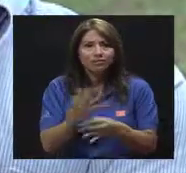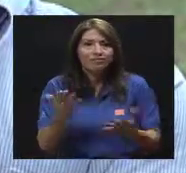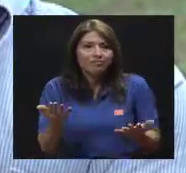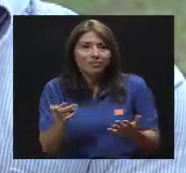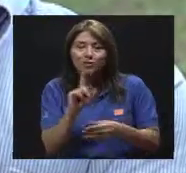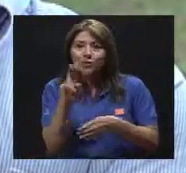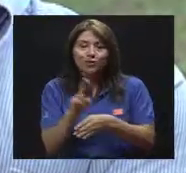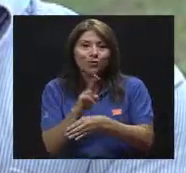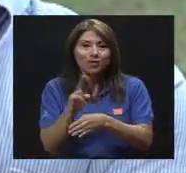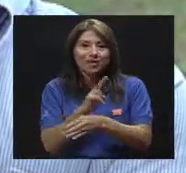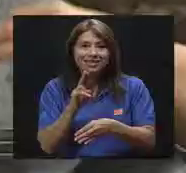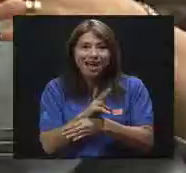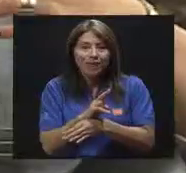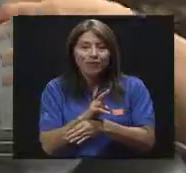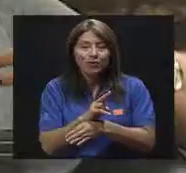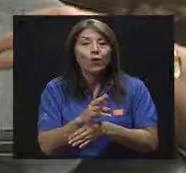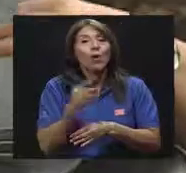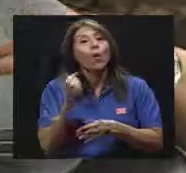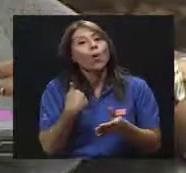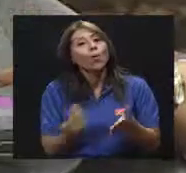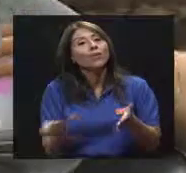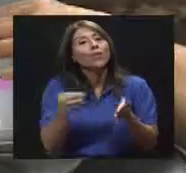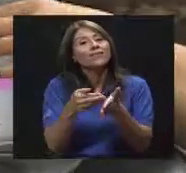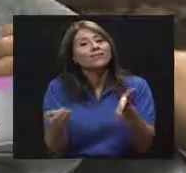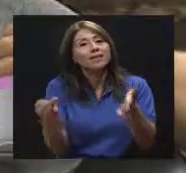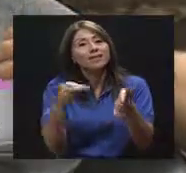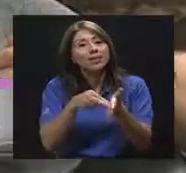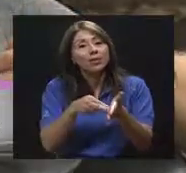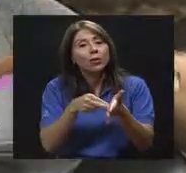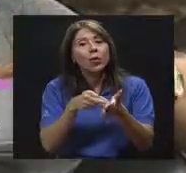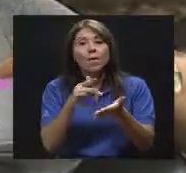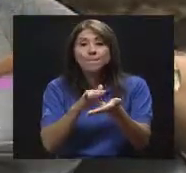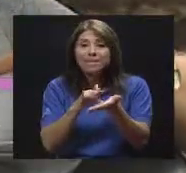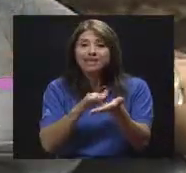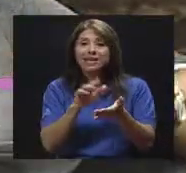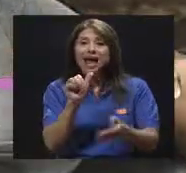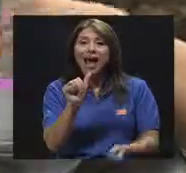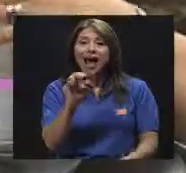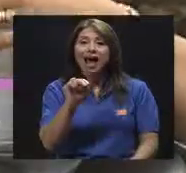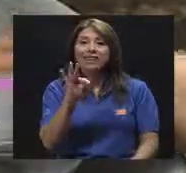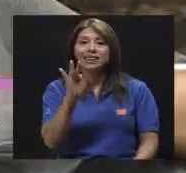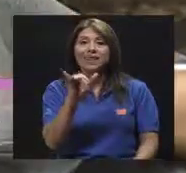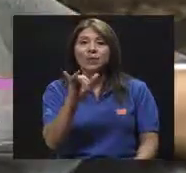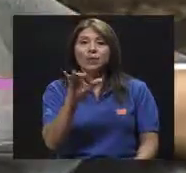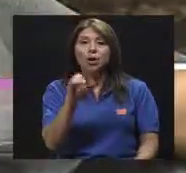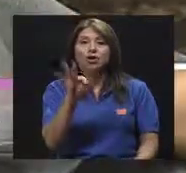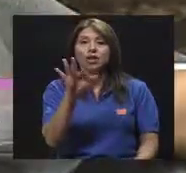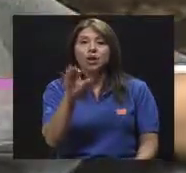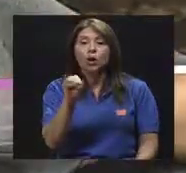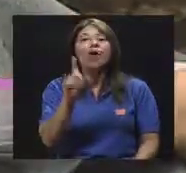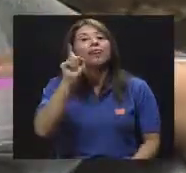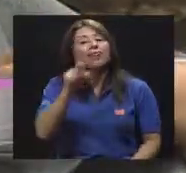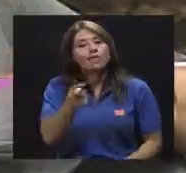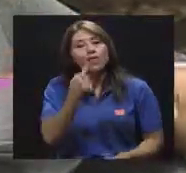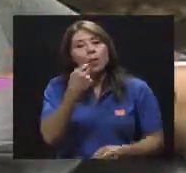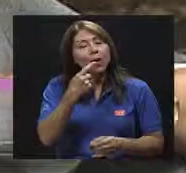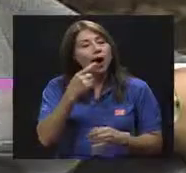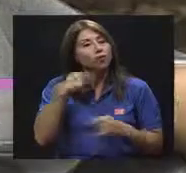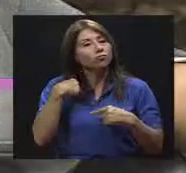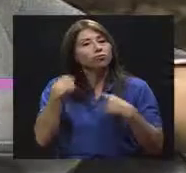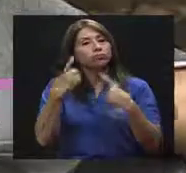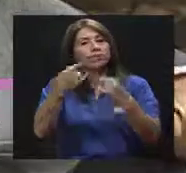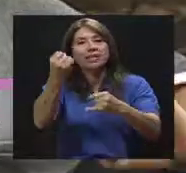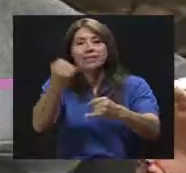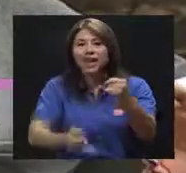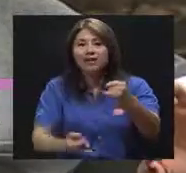aquí vuelvo a insistir, tratamiento antibiótico usualmente es de 5 a 7 días, aunque usted se sienta bien el tercer día, lo tiene que